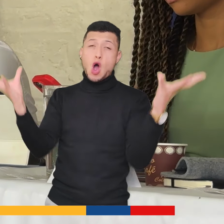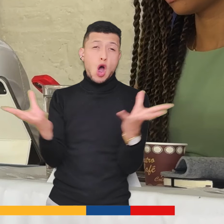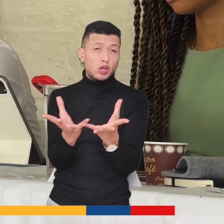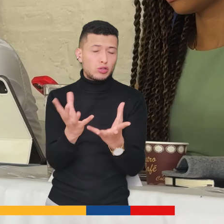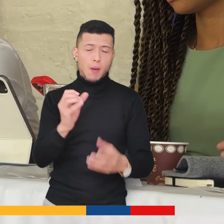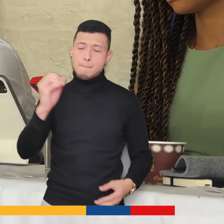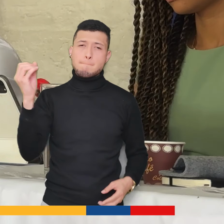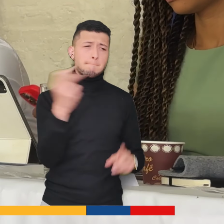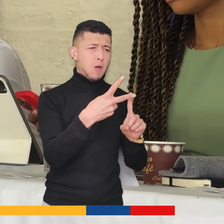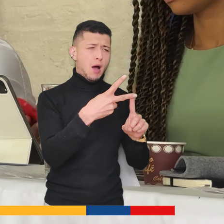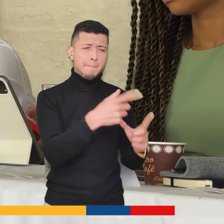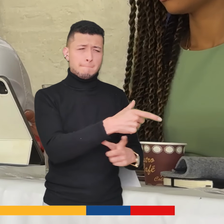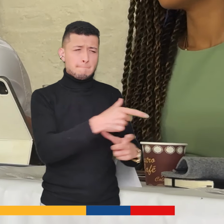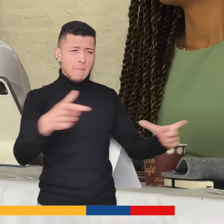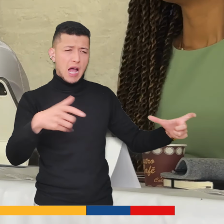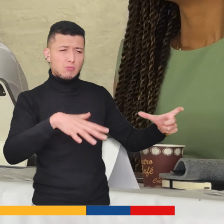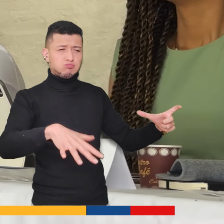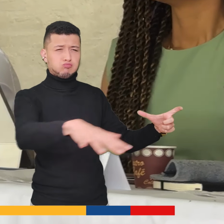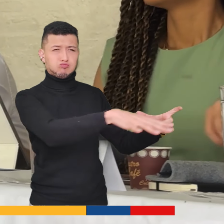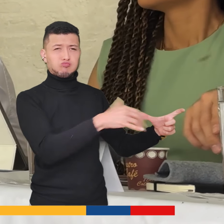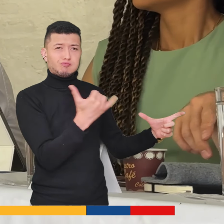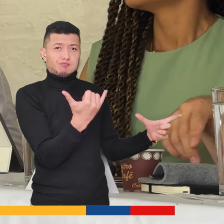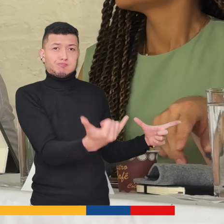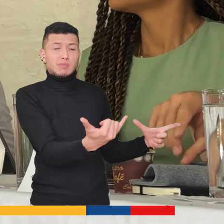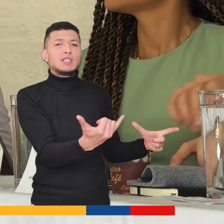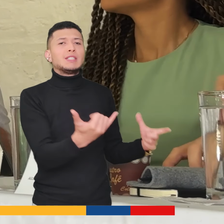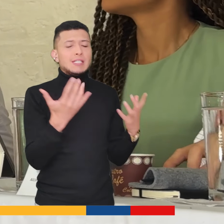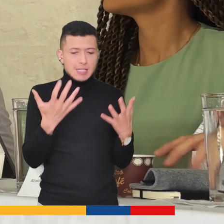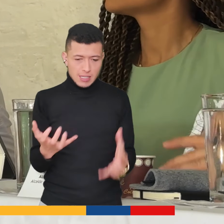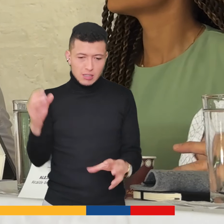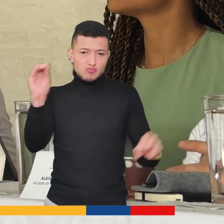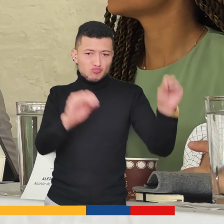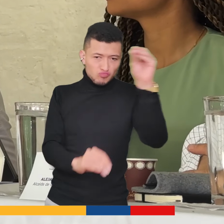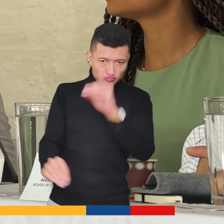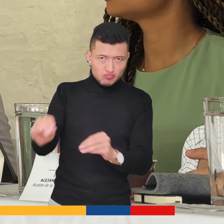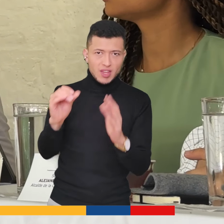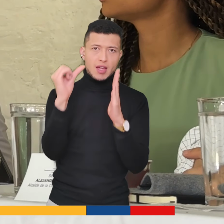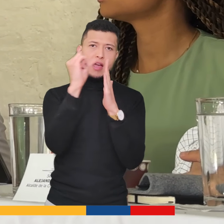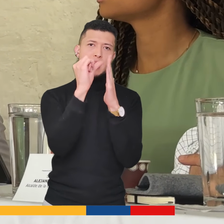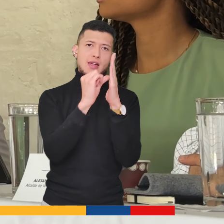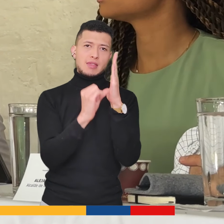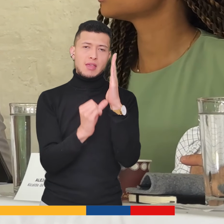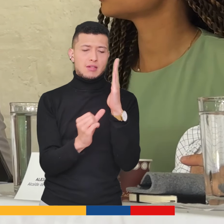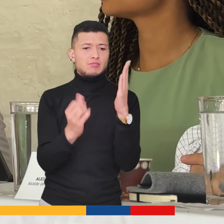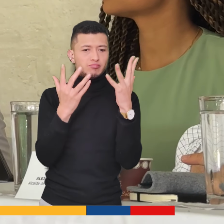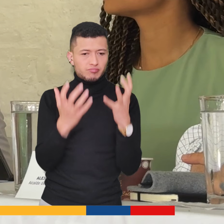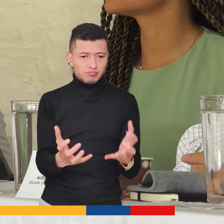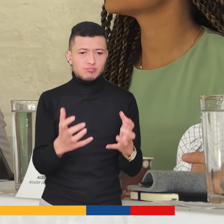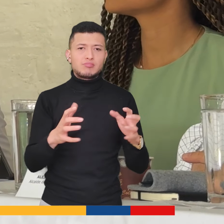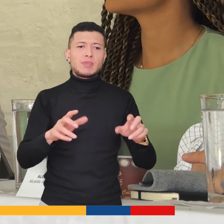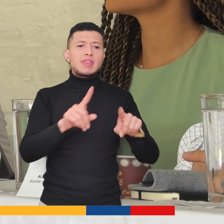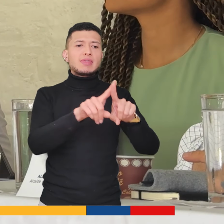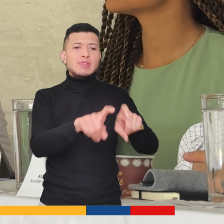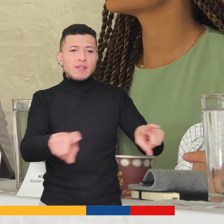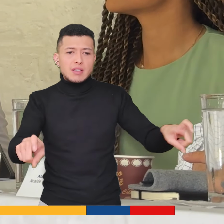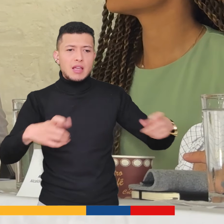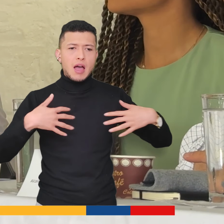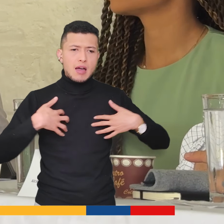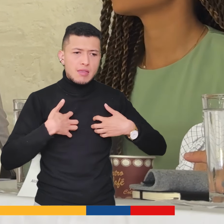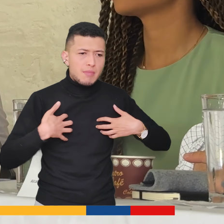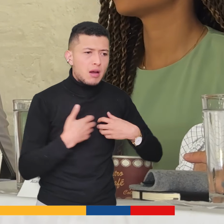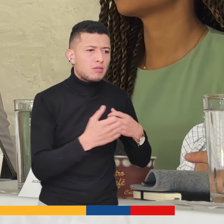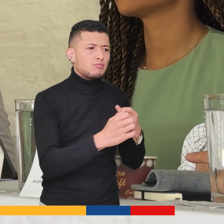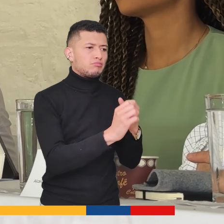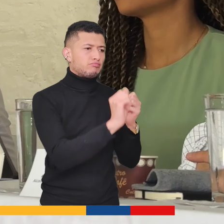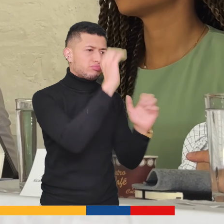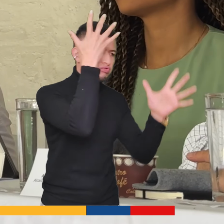construir una agenda y promover a partir de la diversidad biológica y